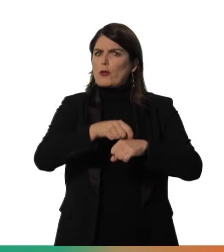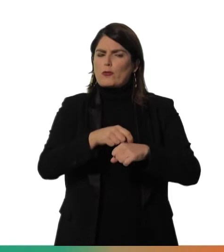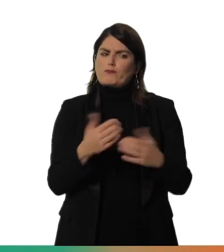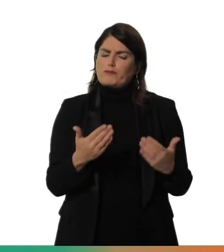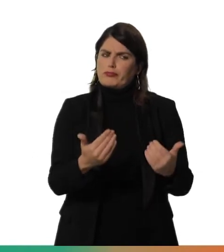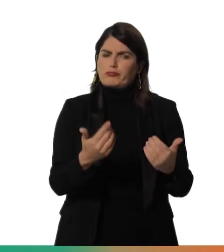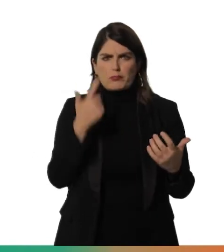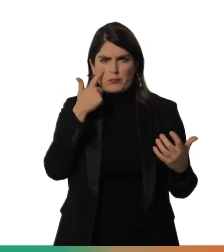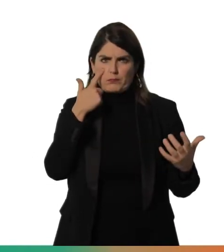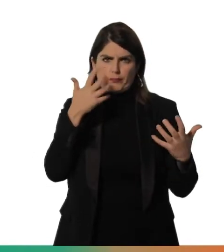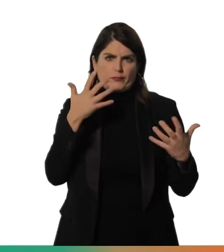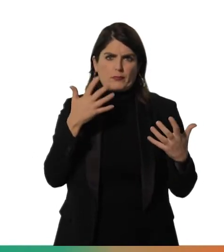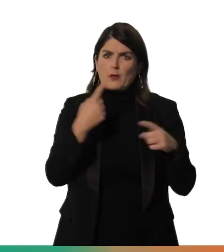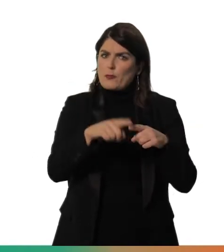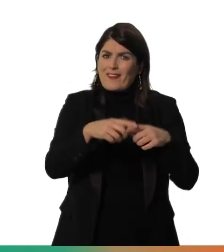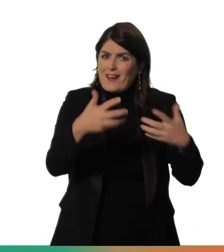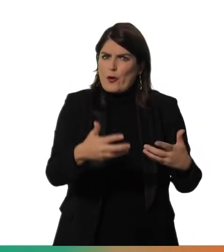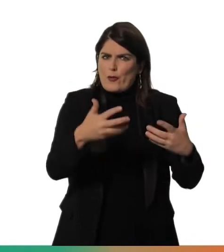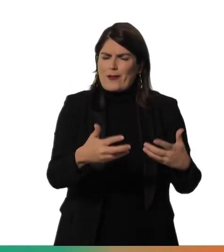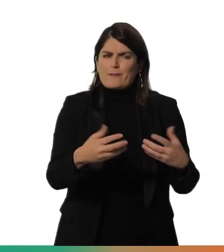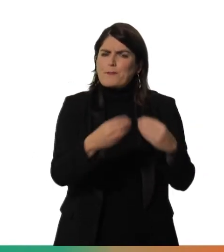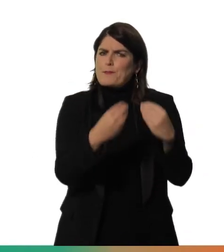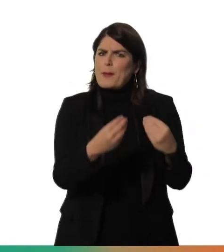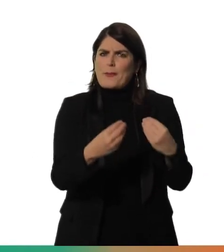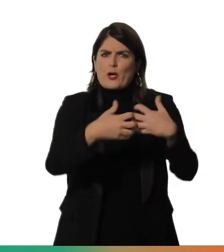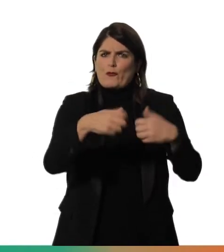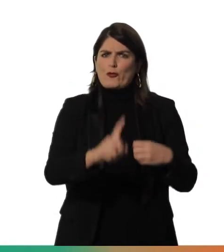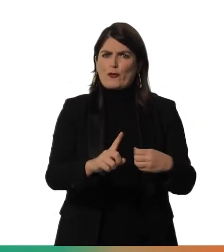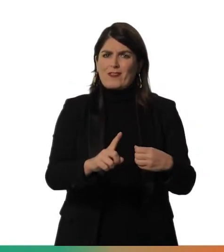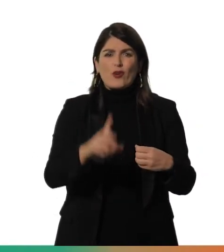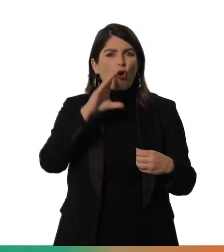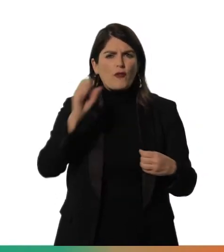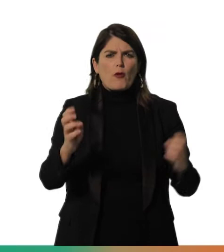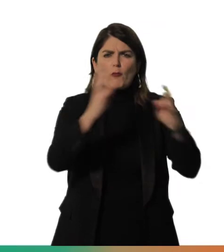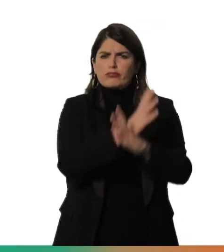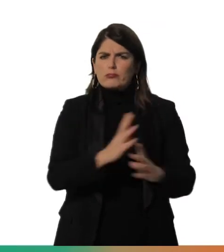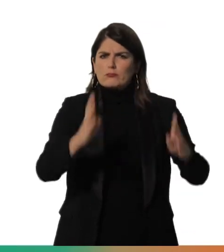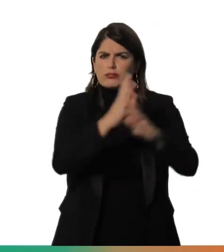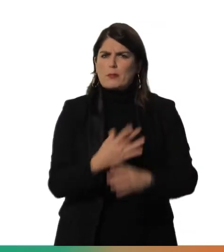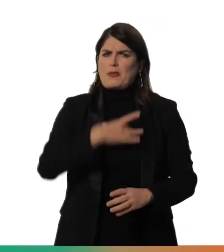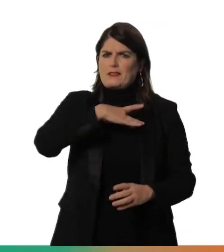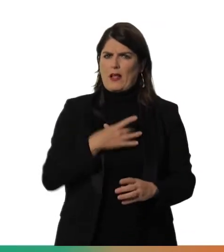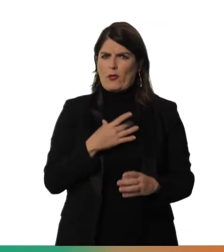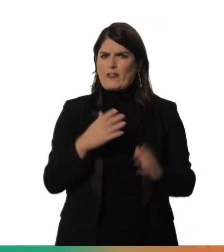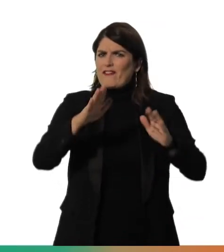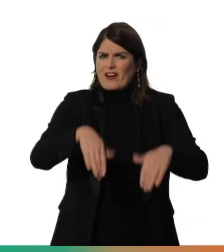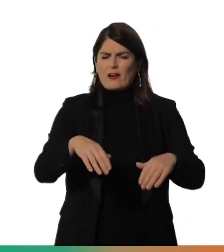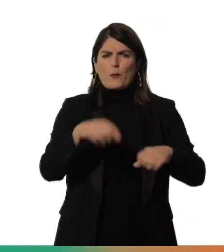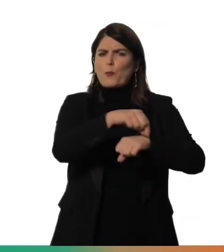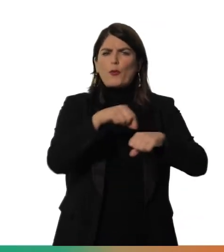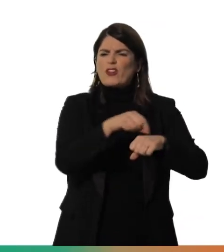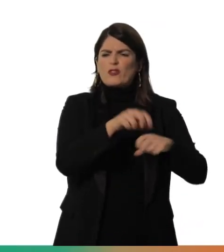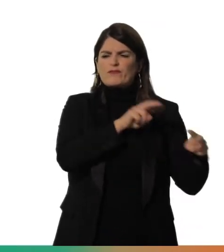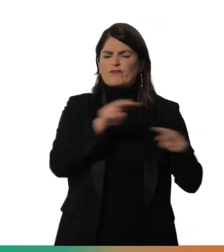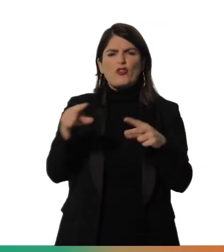se despierten un poco, que realmente hoy no funcionan. Demasiados cambios y demasiado desinterés que tiene